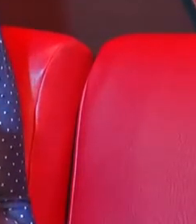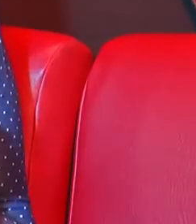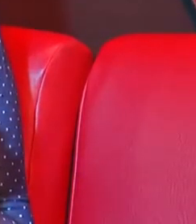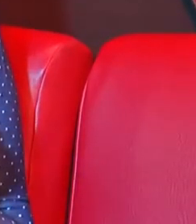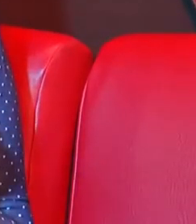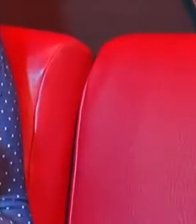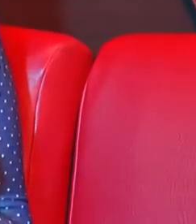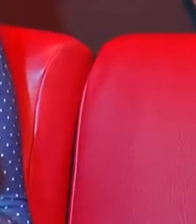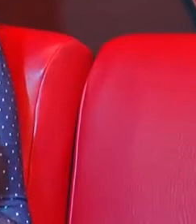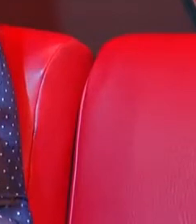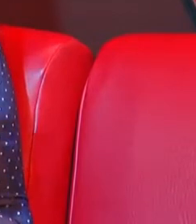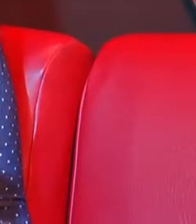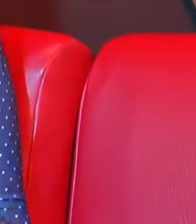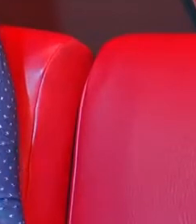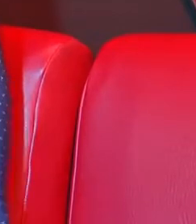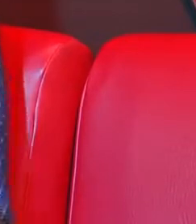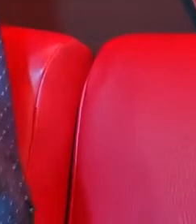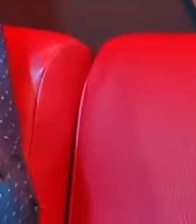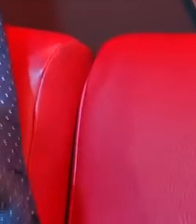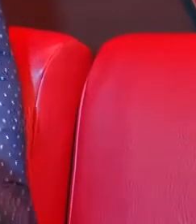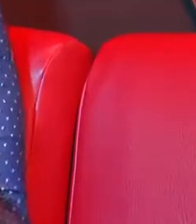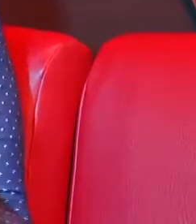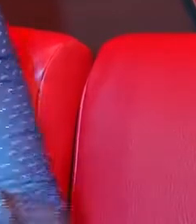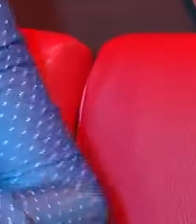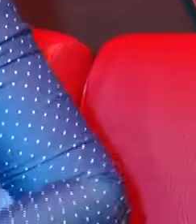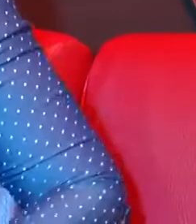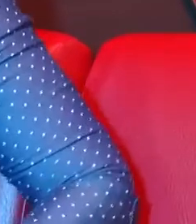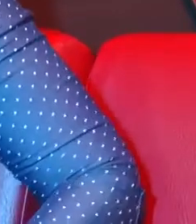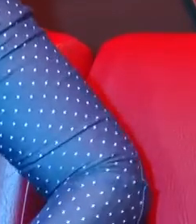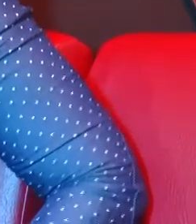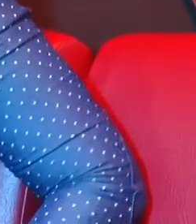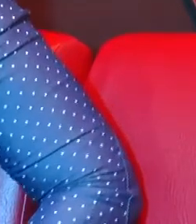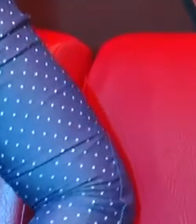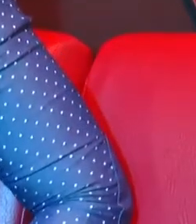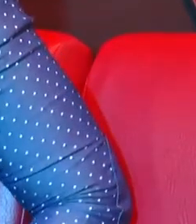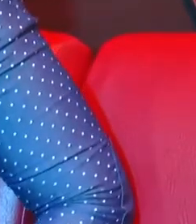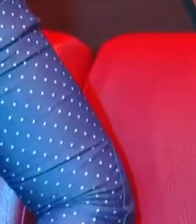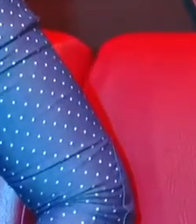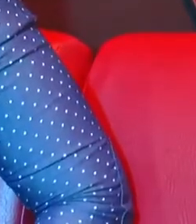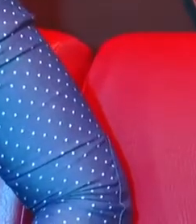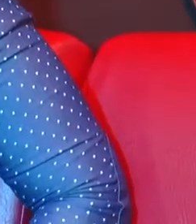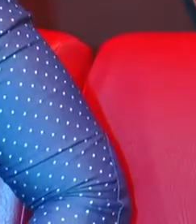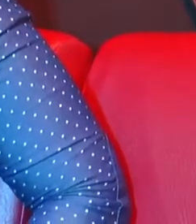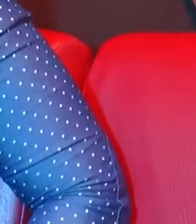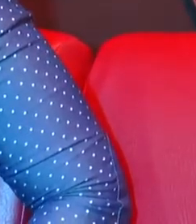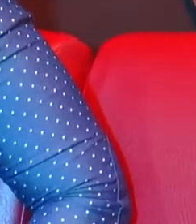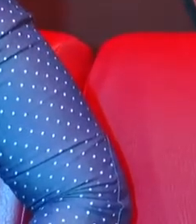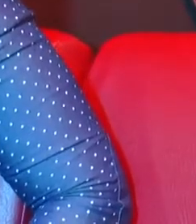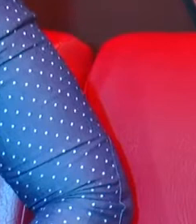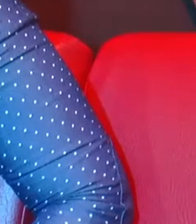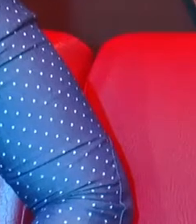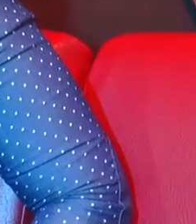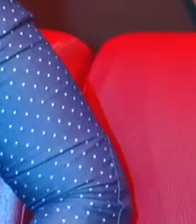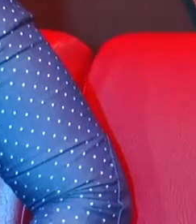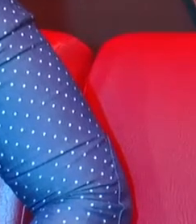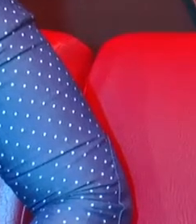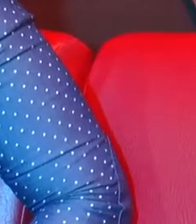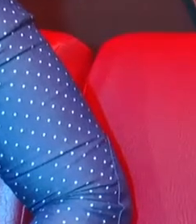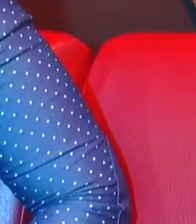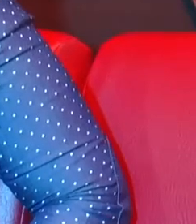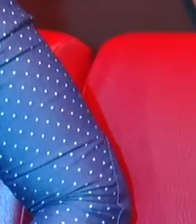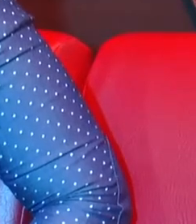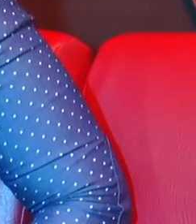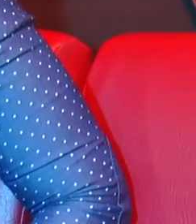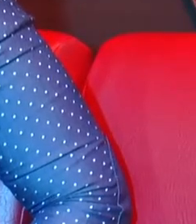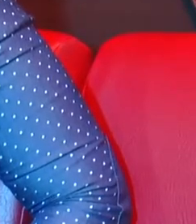en nuestro set porque nos trasladamos hacia uno de los sitios de moda en nuestra ciudad, como es la cervecería. Hoy tenemos